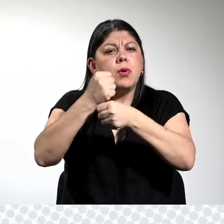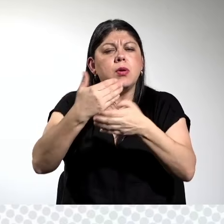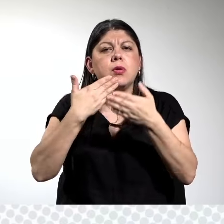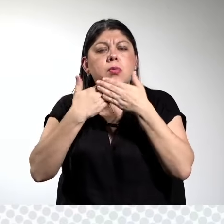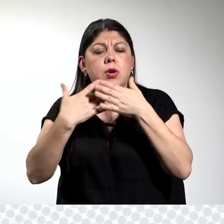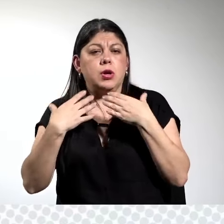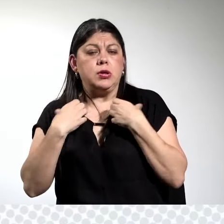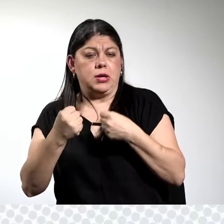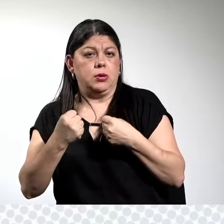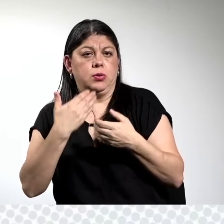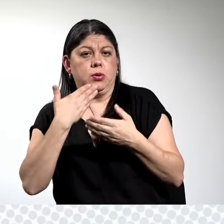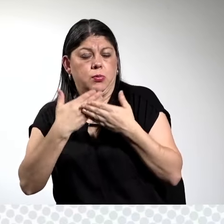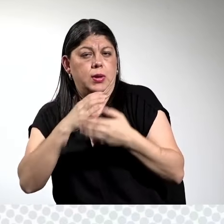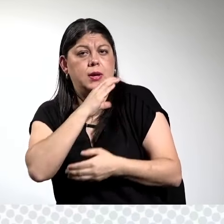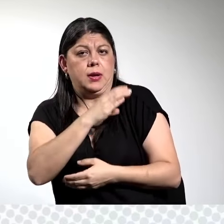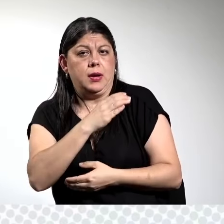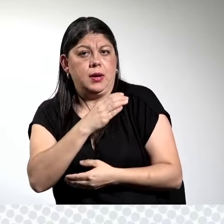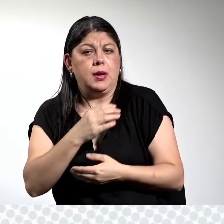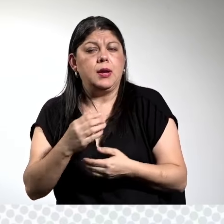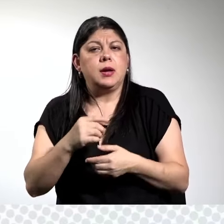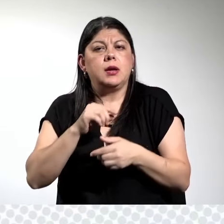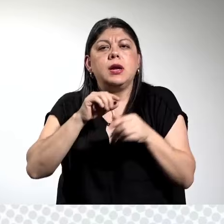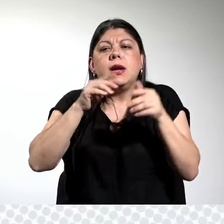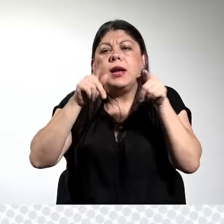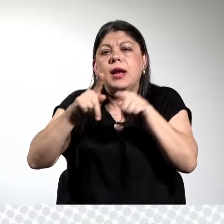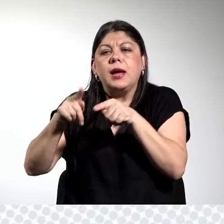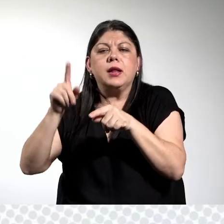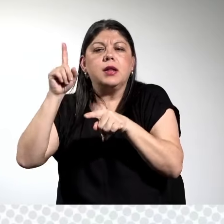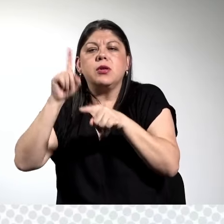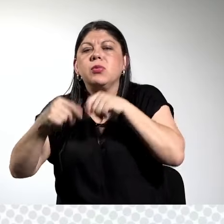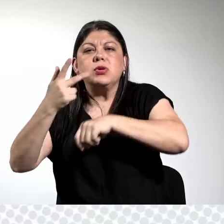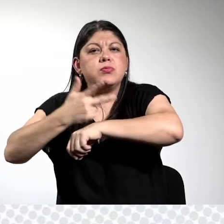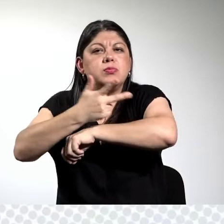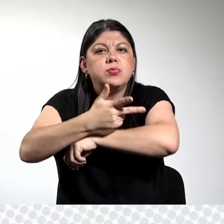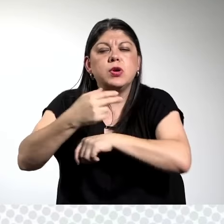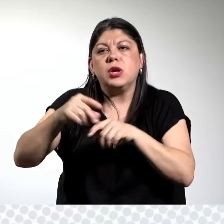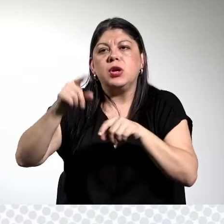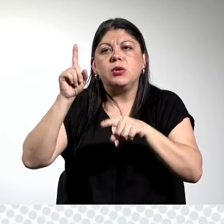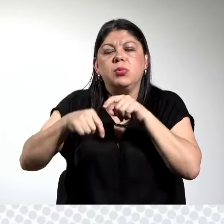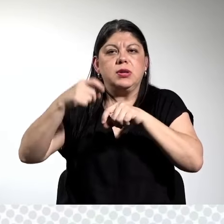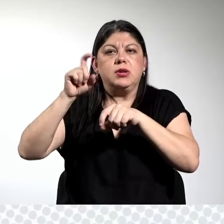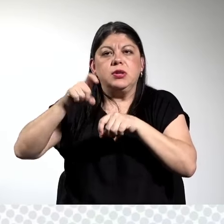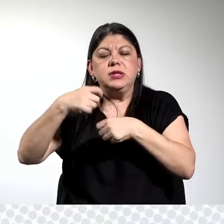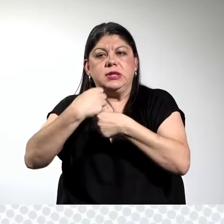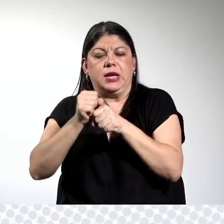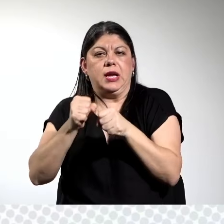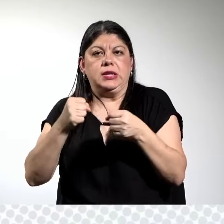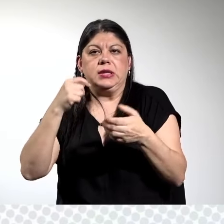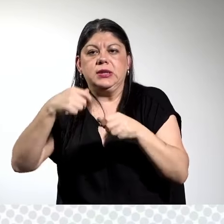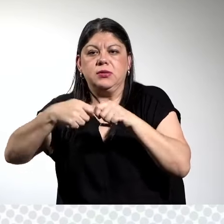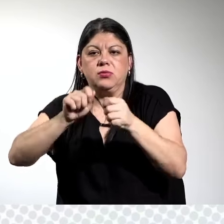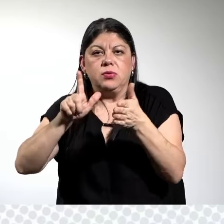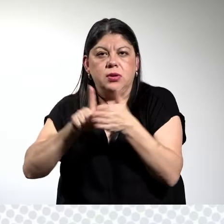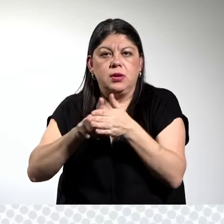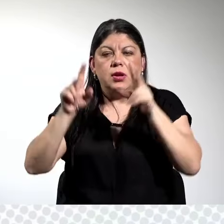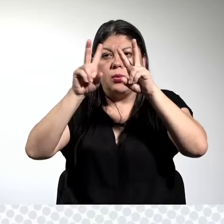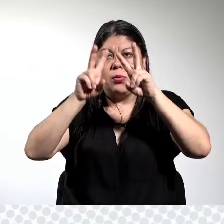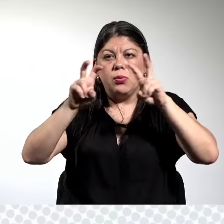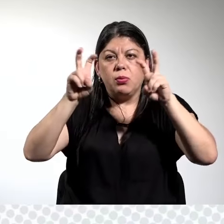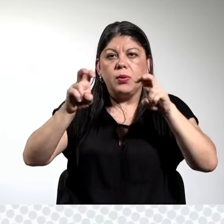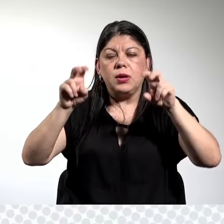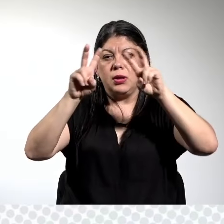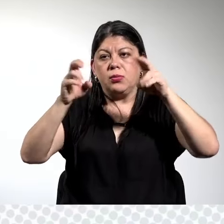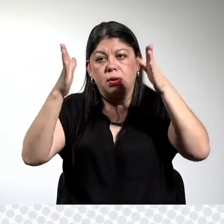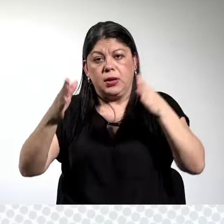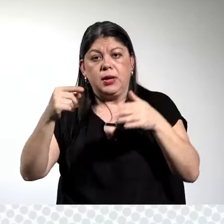calidad, donde haya educación de calidad, muchísima de la gente no va a delinquir, porque mucho tiene que ver con la necesidad, y no lo digo yo, ¿verdad? Todo el análisis de la